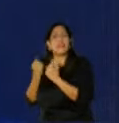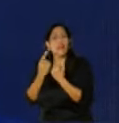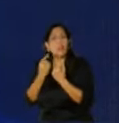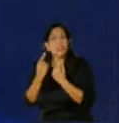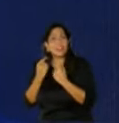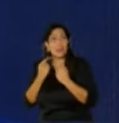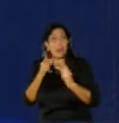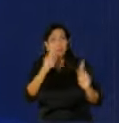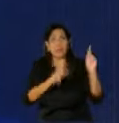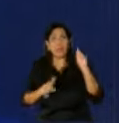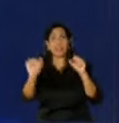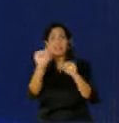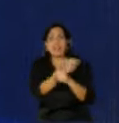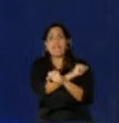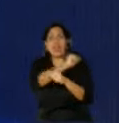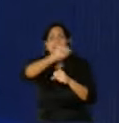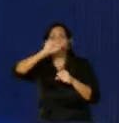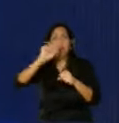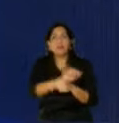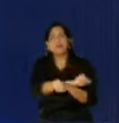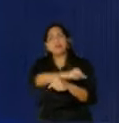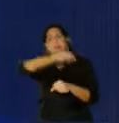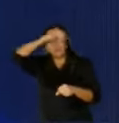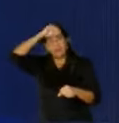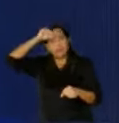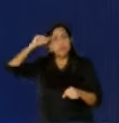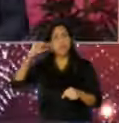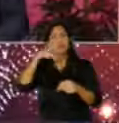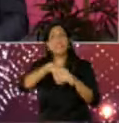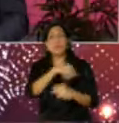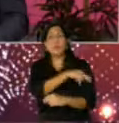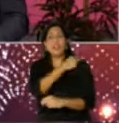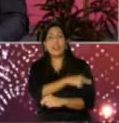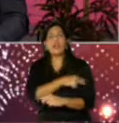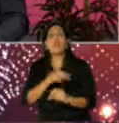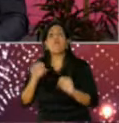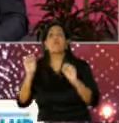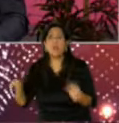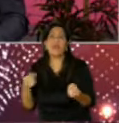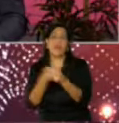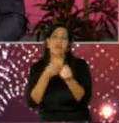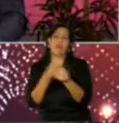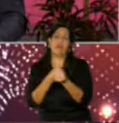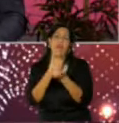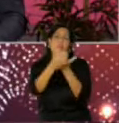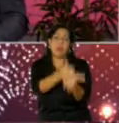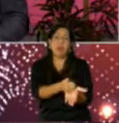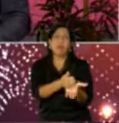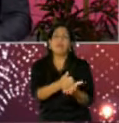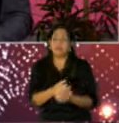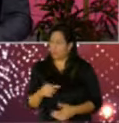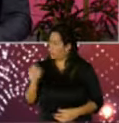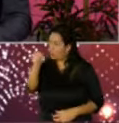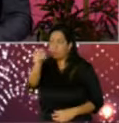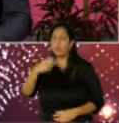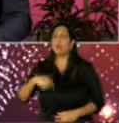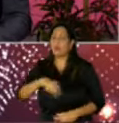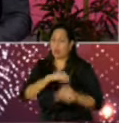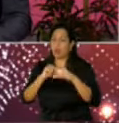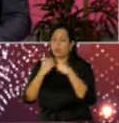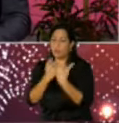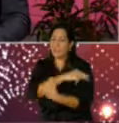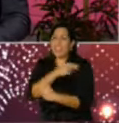están activamente proveyendo el servicio a los hospitales y a la población de Puerto Rico reciban los incentivos que la gobernadora anunció, y se está hablando con la Asociación de Hospitales